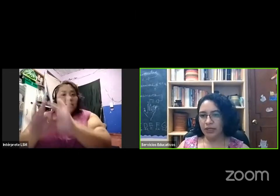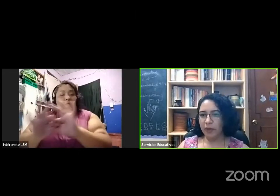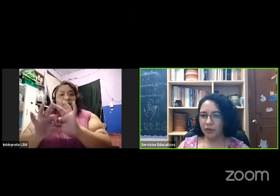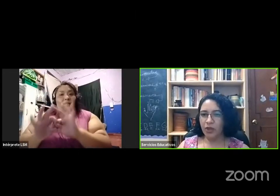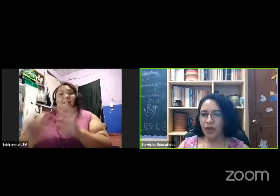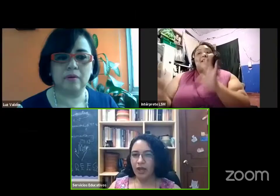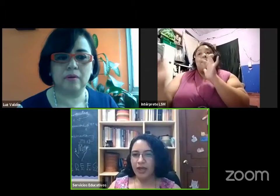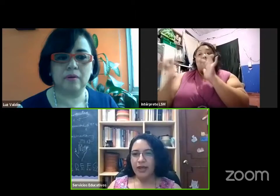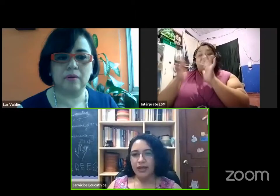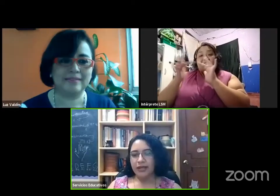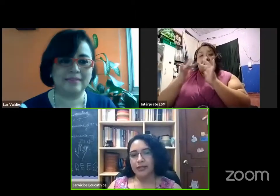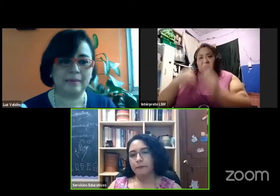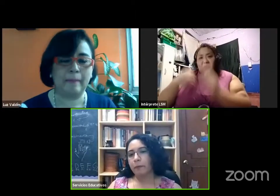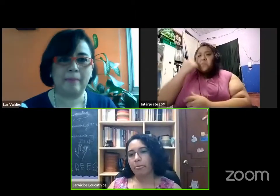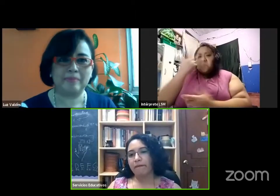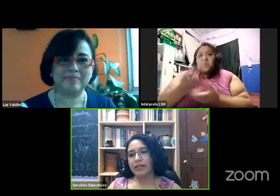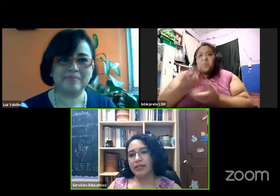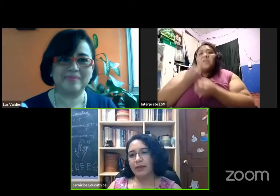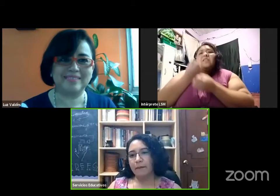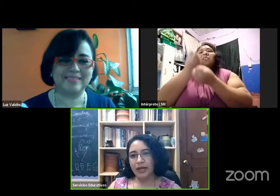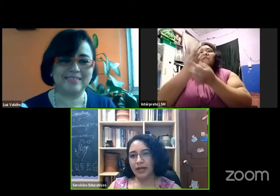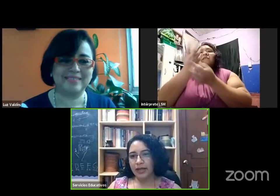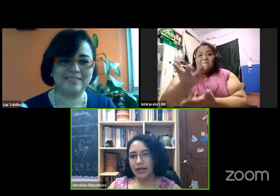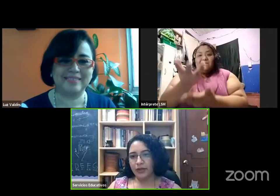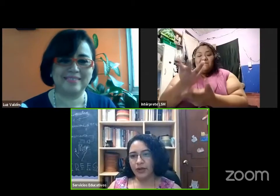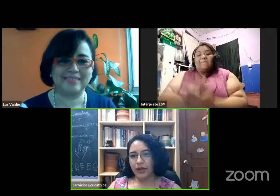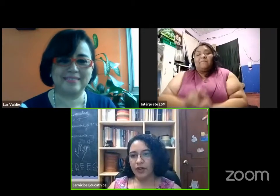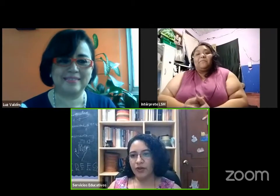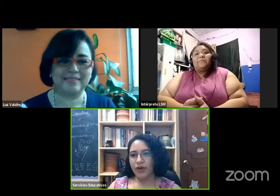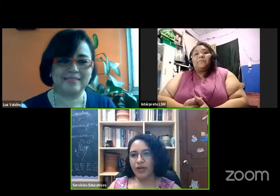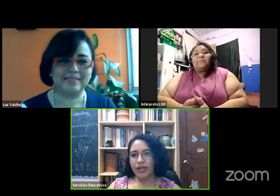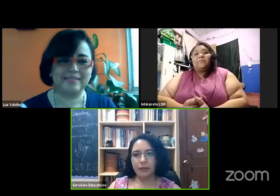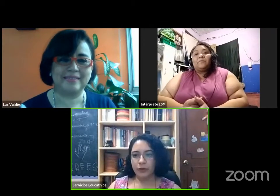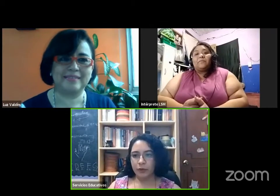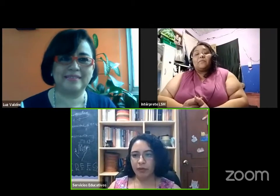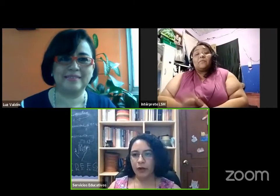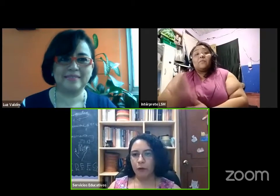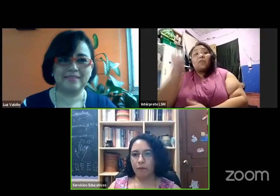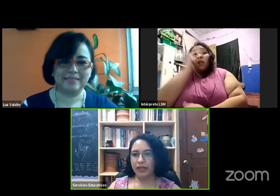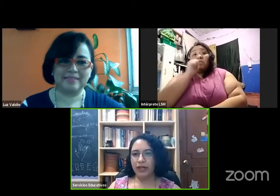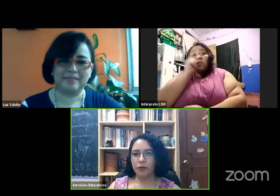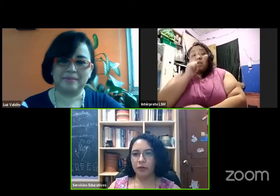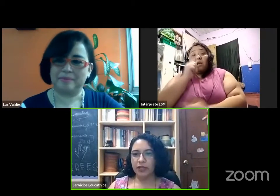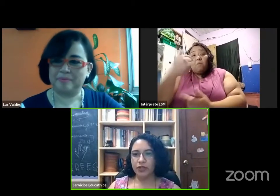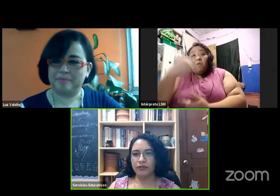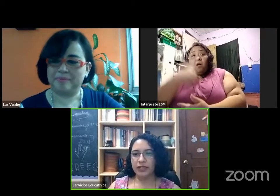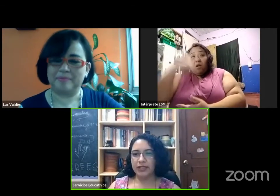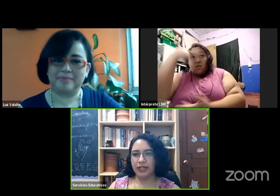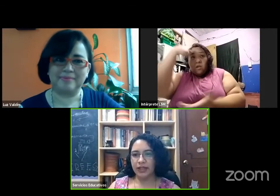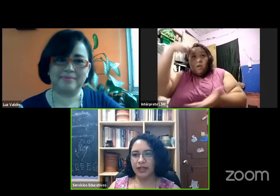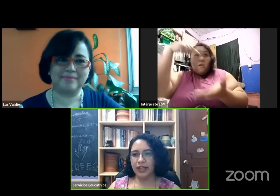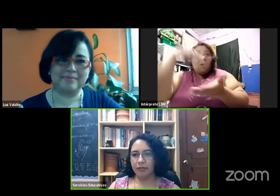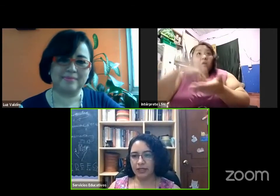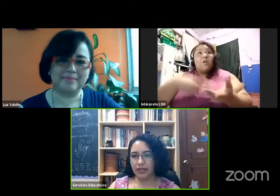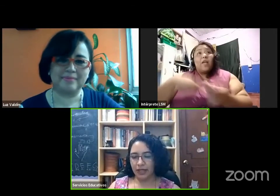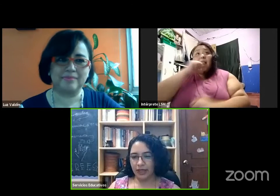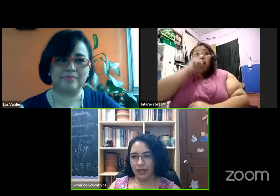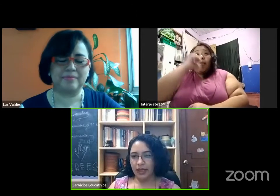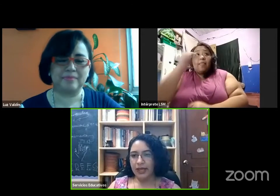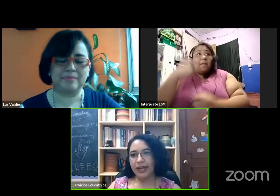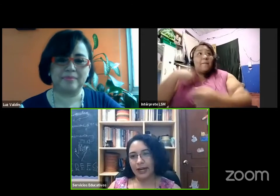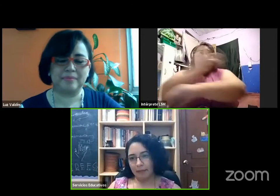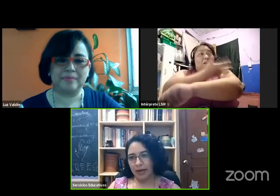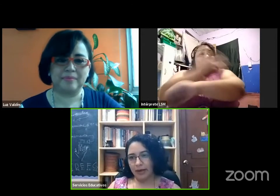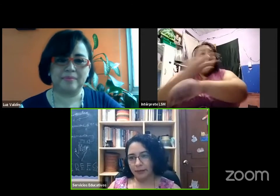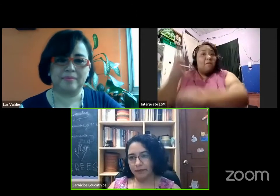compartamos es siempre he creído que no hay nada más poderoso para acompañar los momentos de felicidad y adversidad